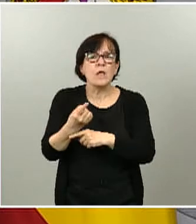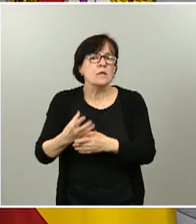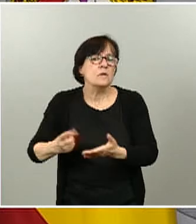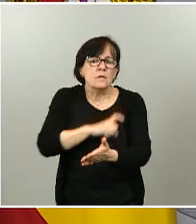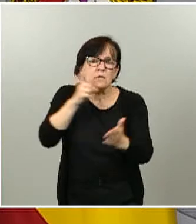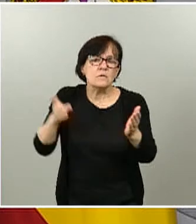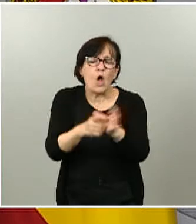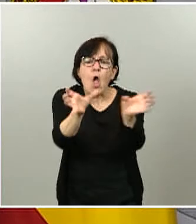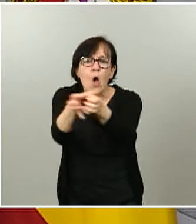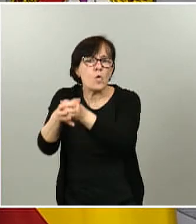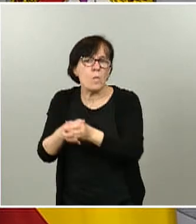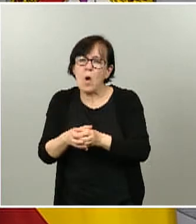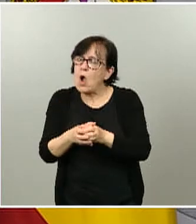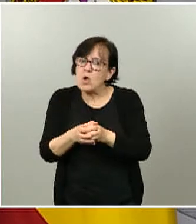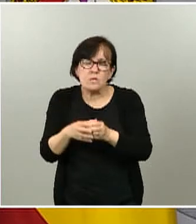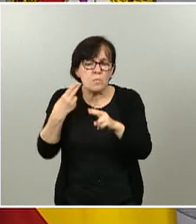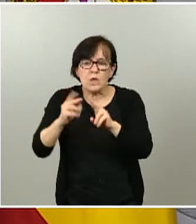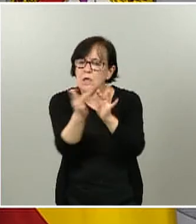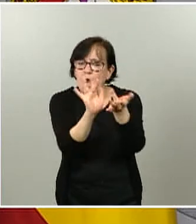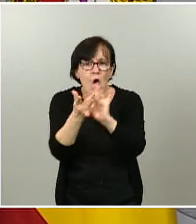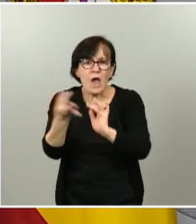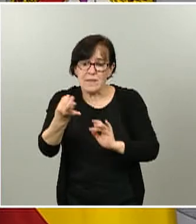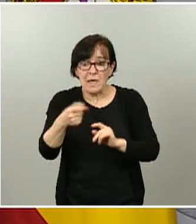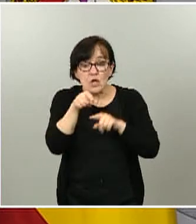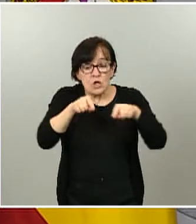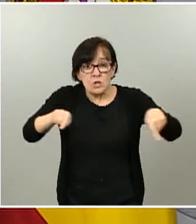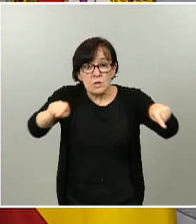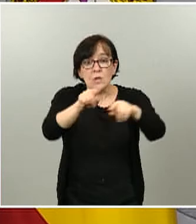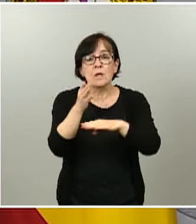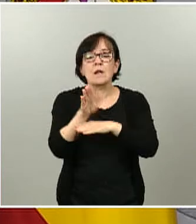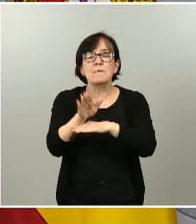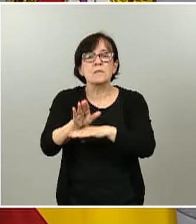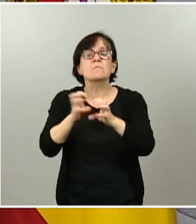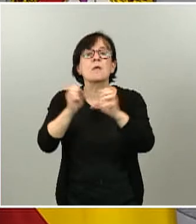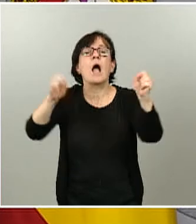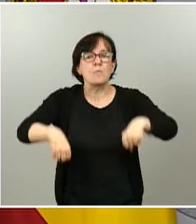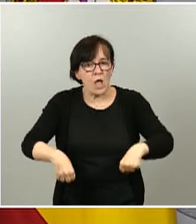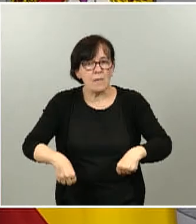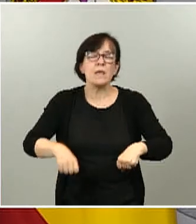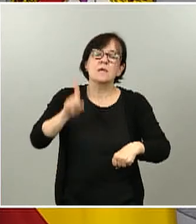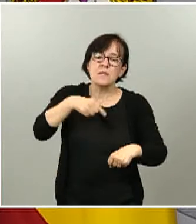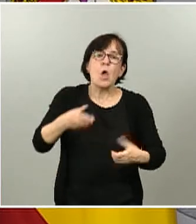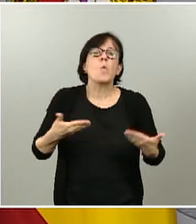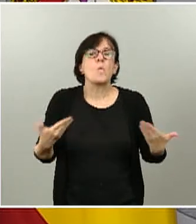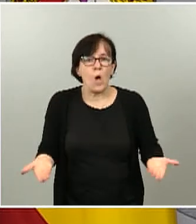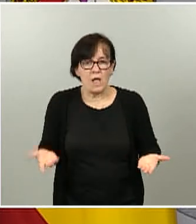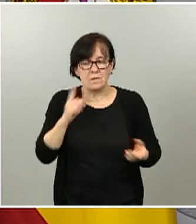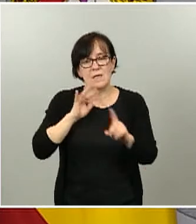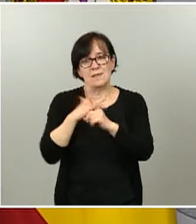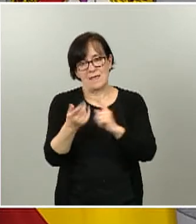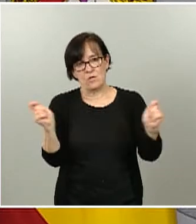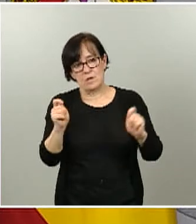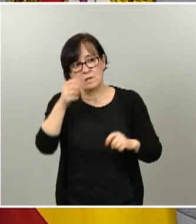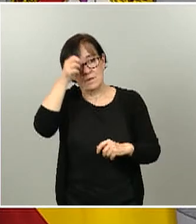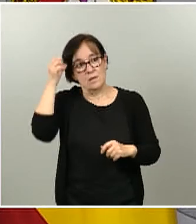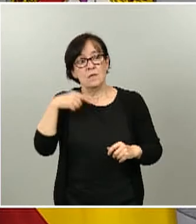políticas y que sean esos representantes los que decidan finalmente cuál es el destino del estado de alarma. Si esto se hiciera por